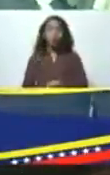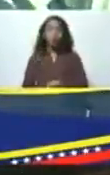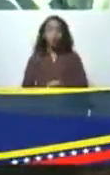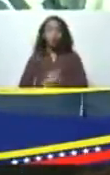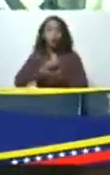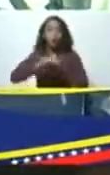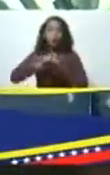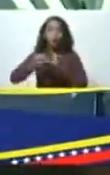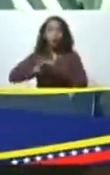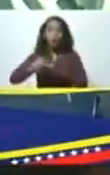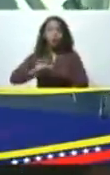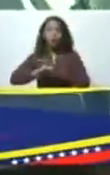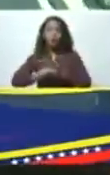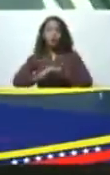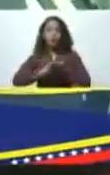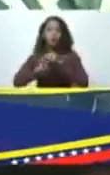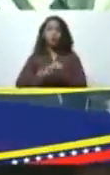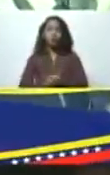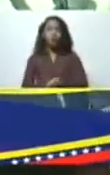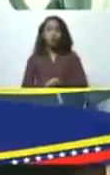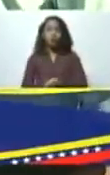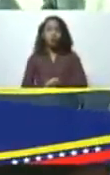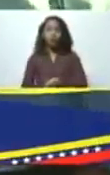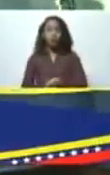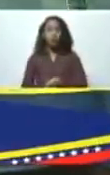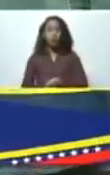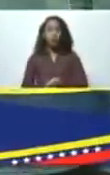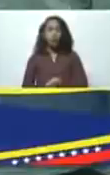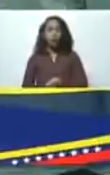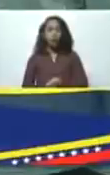otra, Castro Sotelo. Ah.